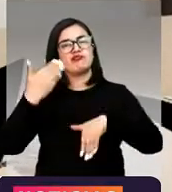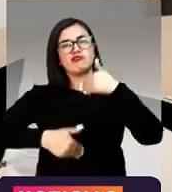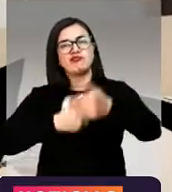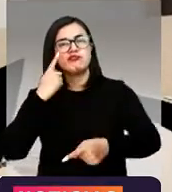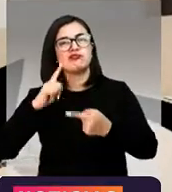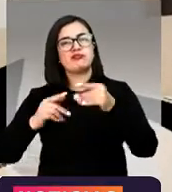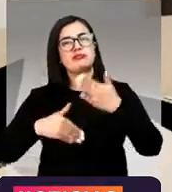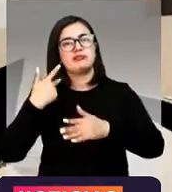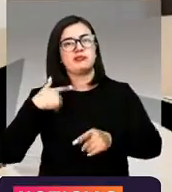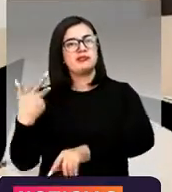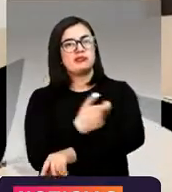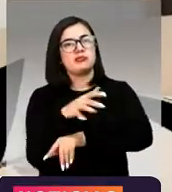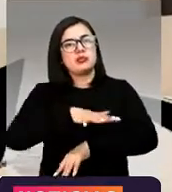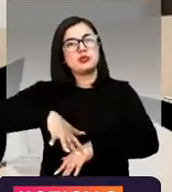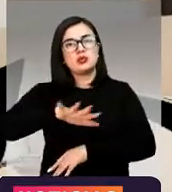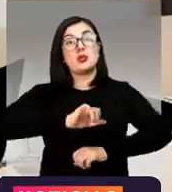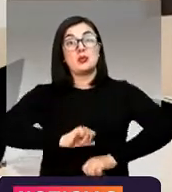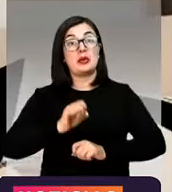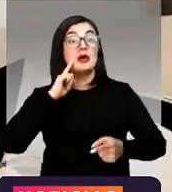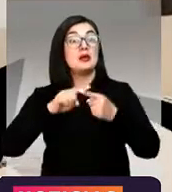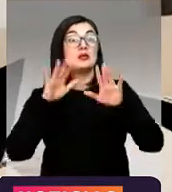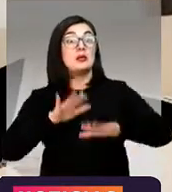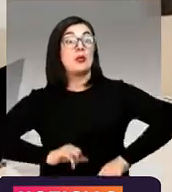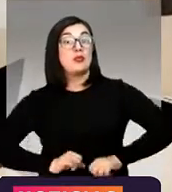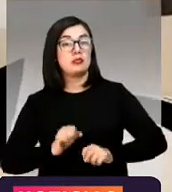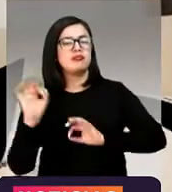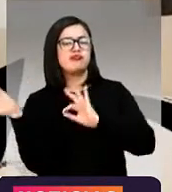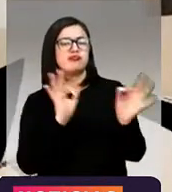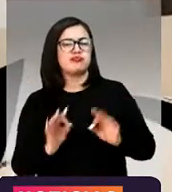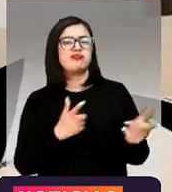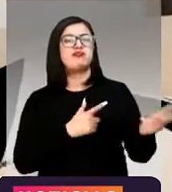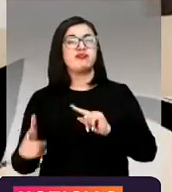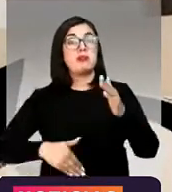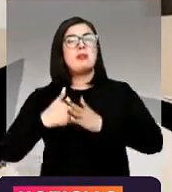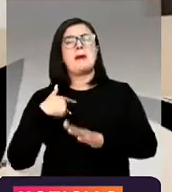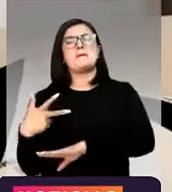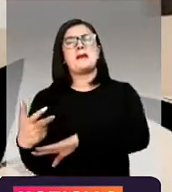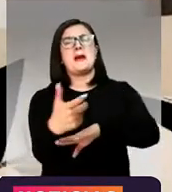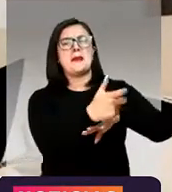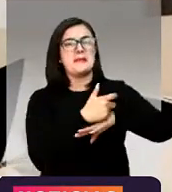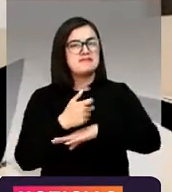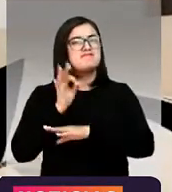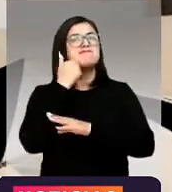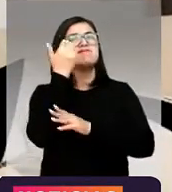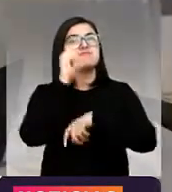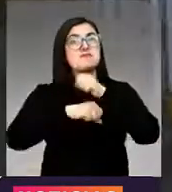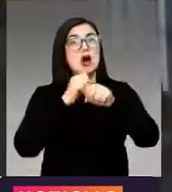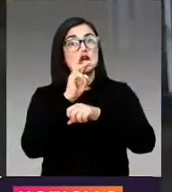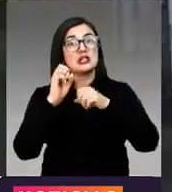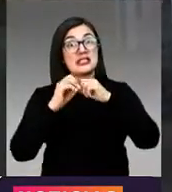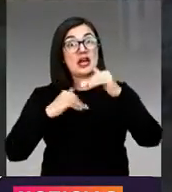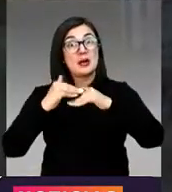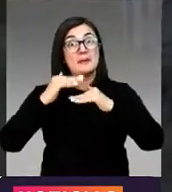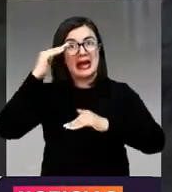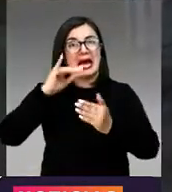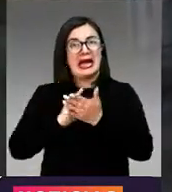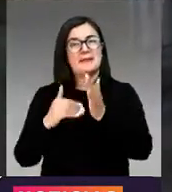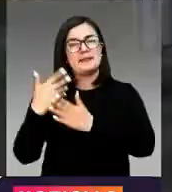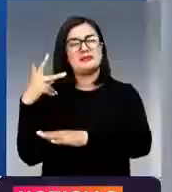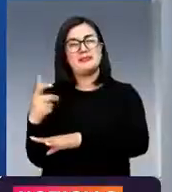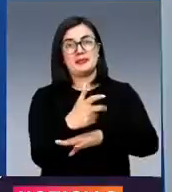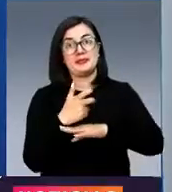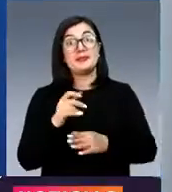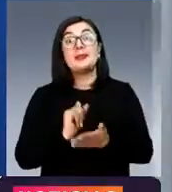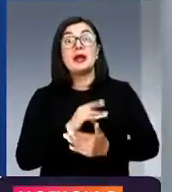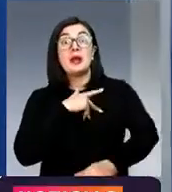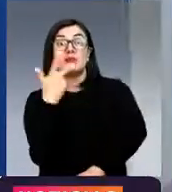en la ciudad la capital del país está preparada para iniciar la vacunación en adultos mayores las vacunas